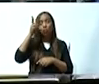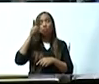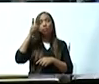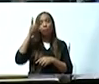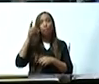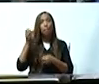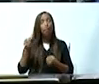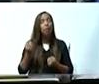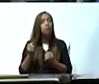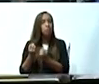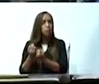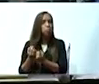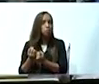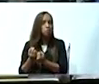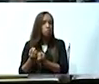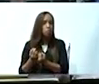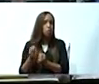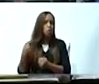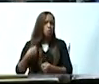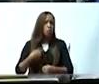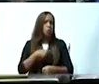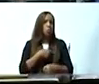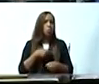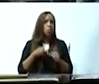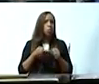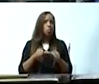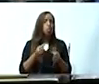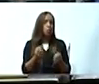se opone a esta iniciativa. Feliz día.